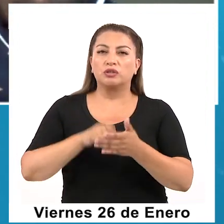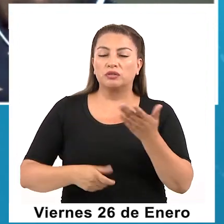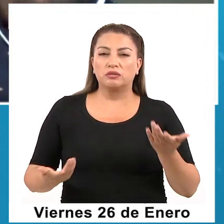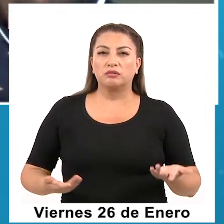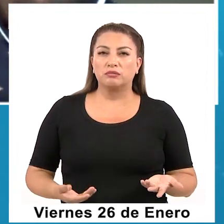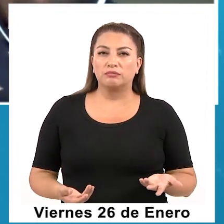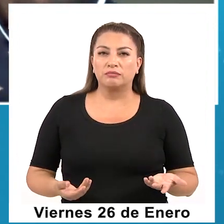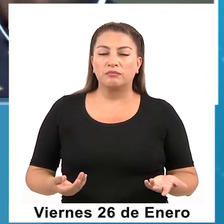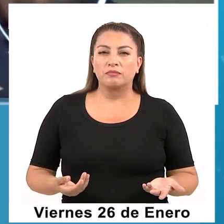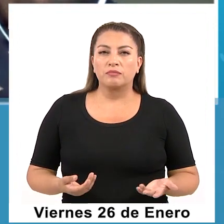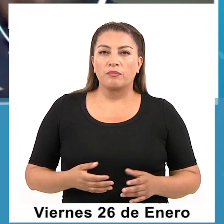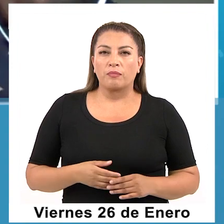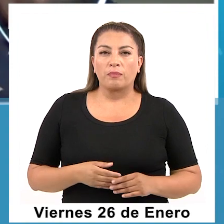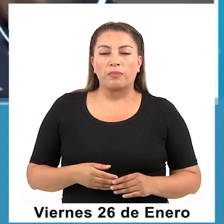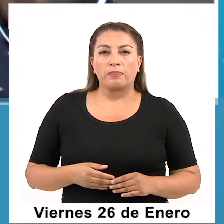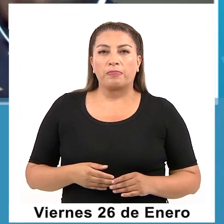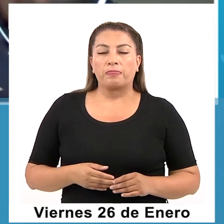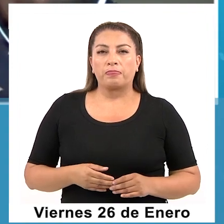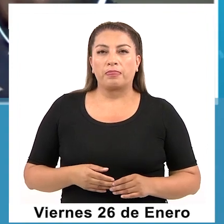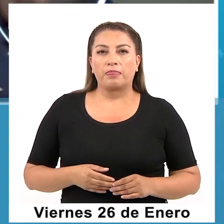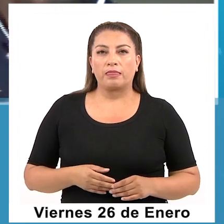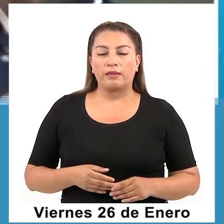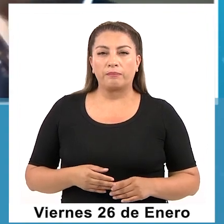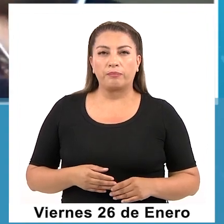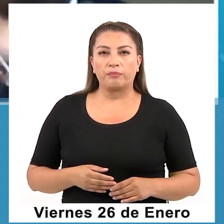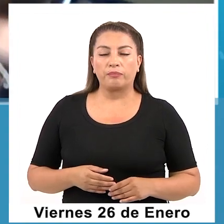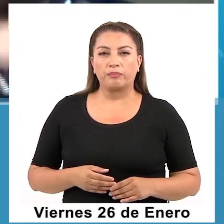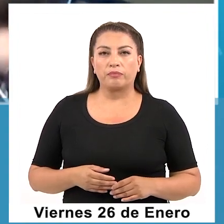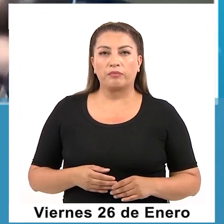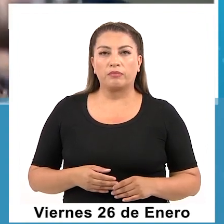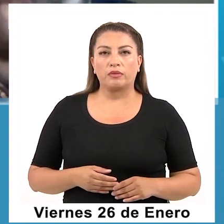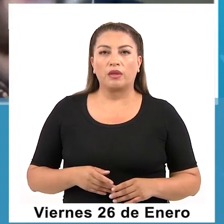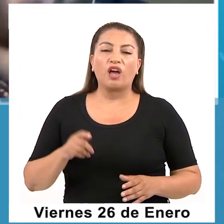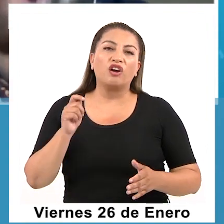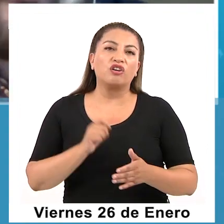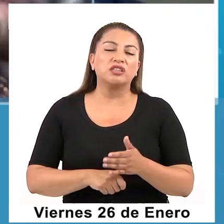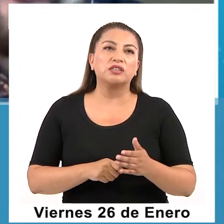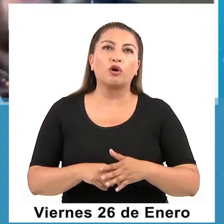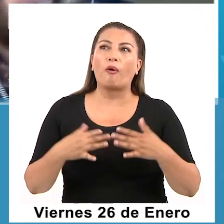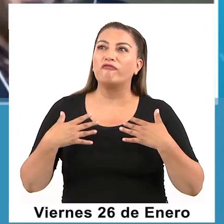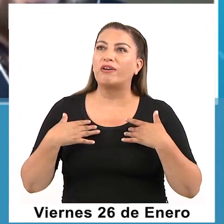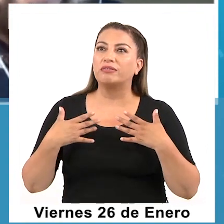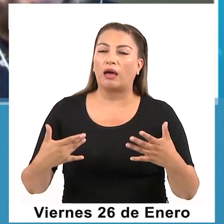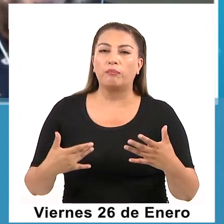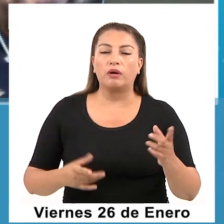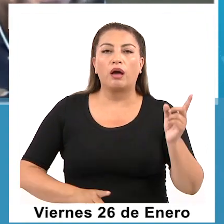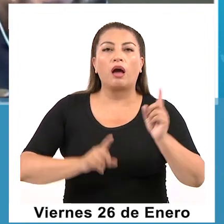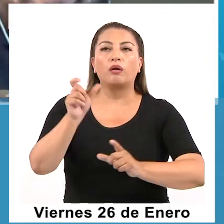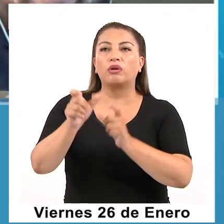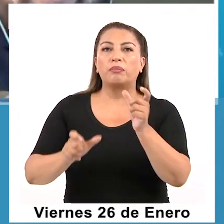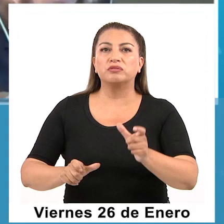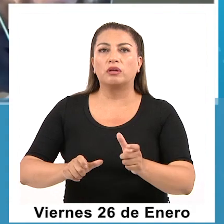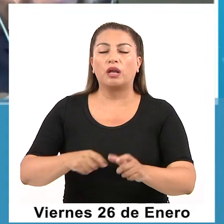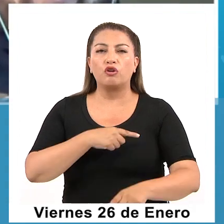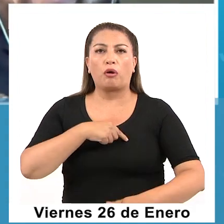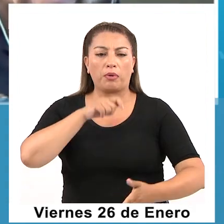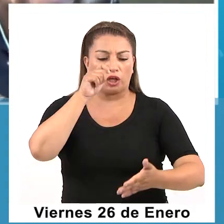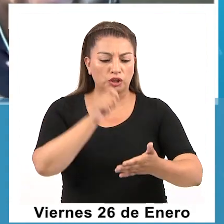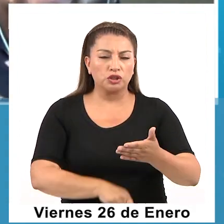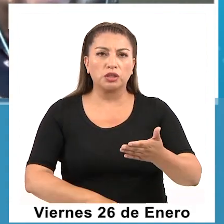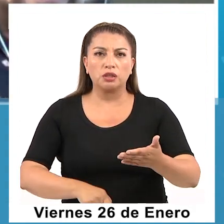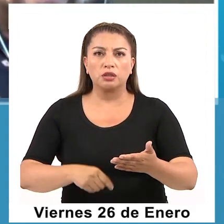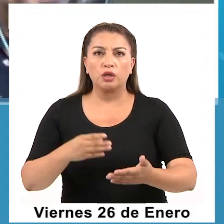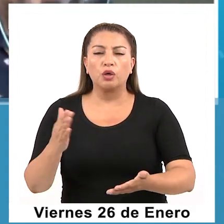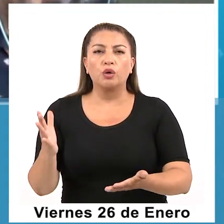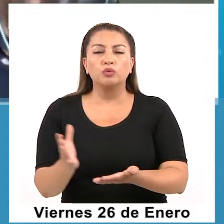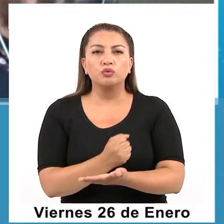le llama en simples términos como contratación fantasma de ciertas Ok. personas que aparecían contratadas con sueldos